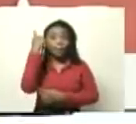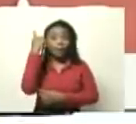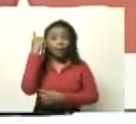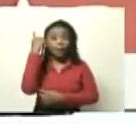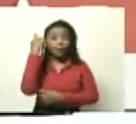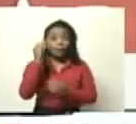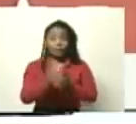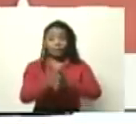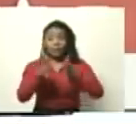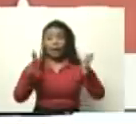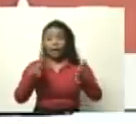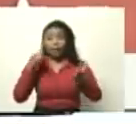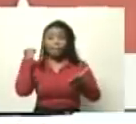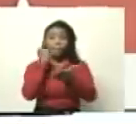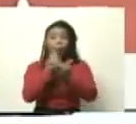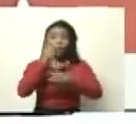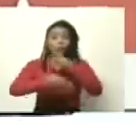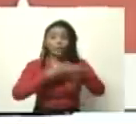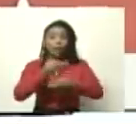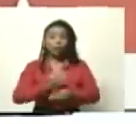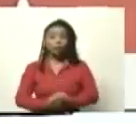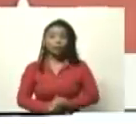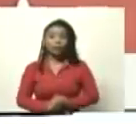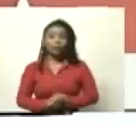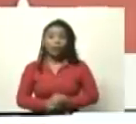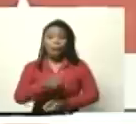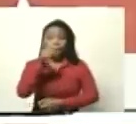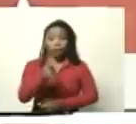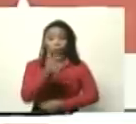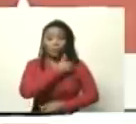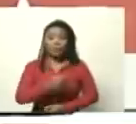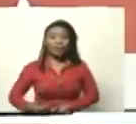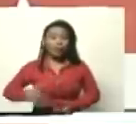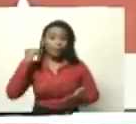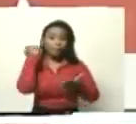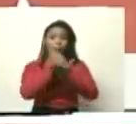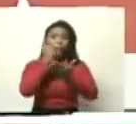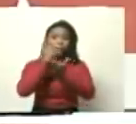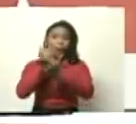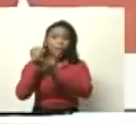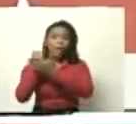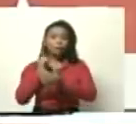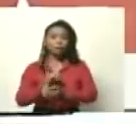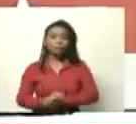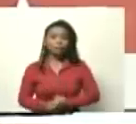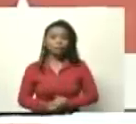magnicidio que cometieron. Candidatos presidenciales asesinados.